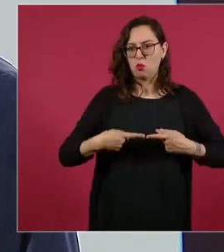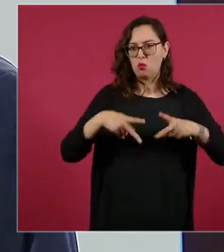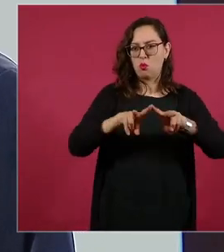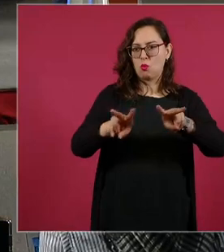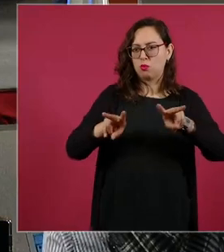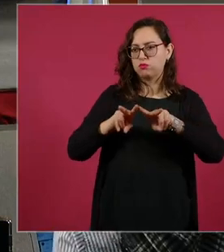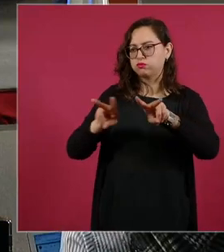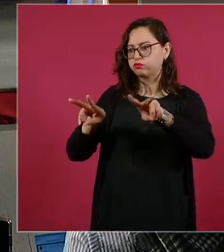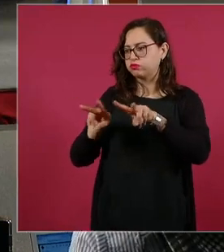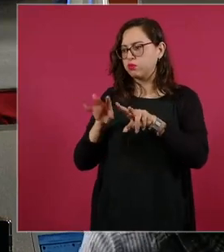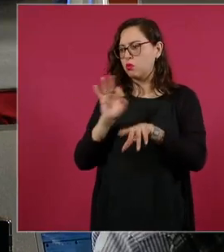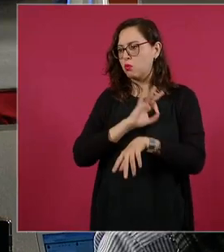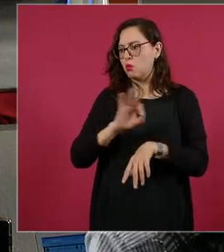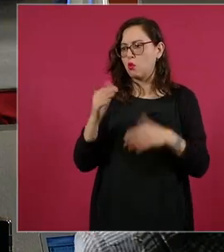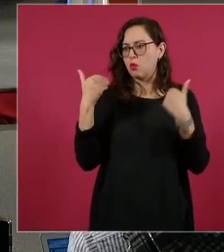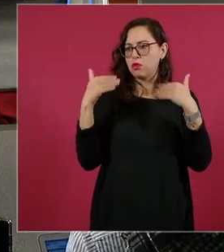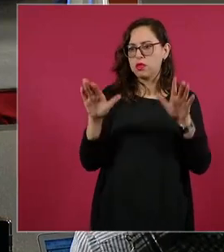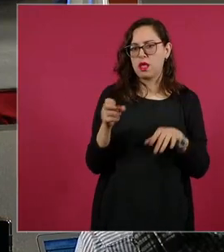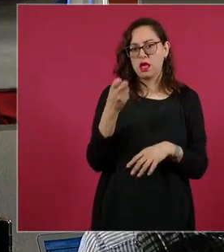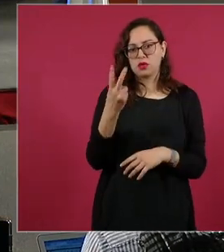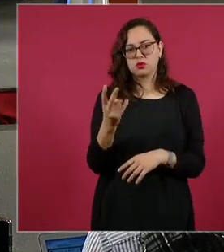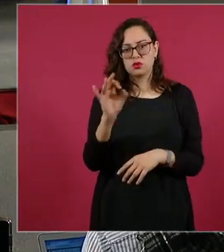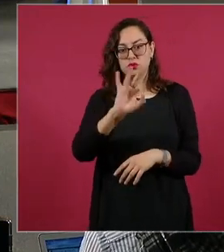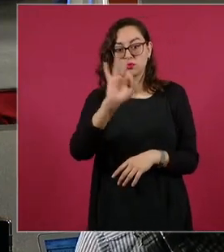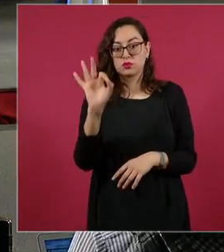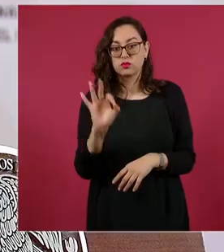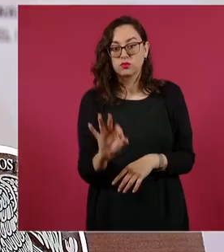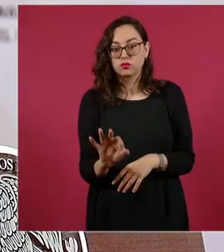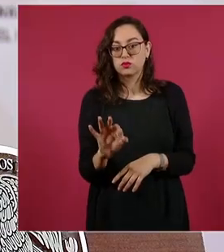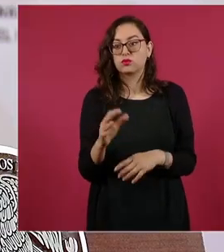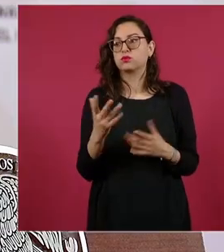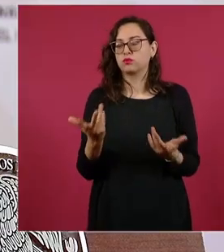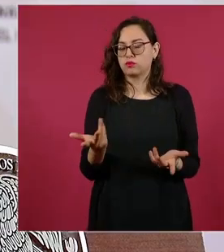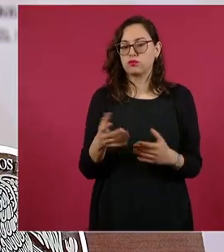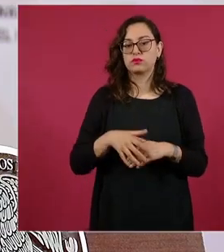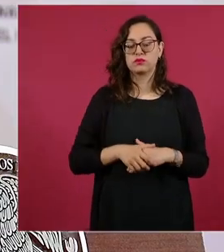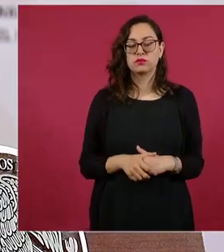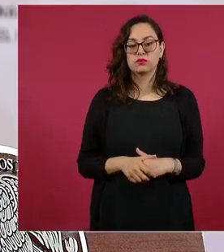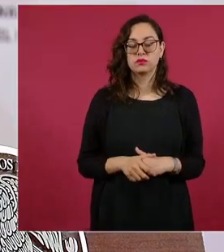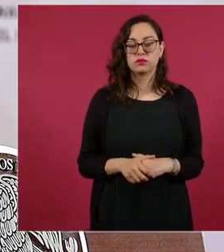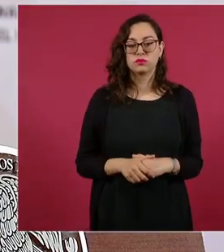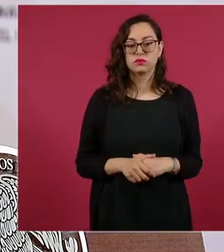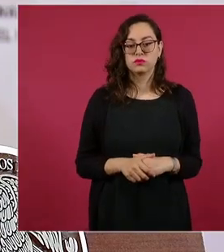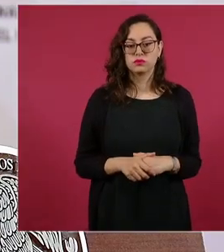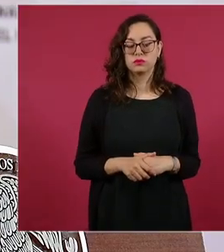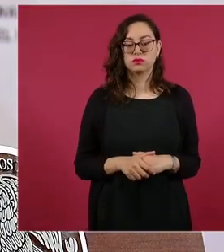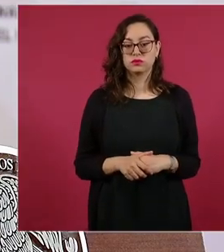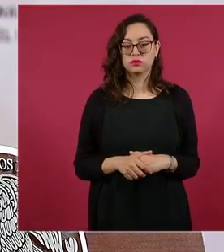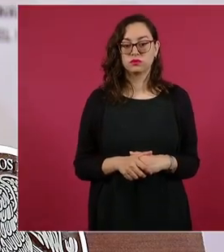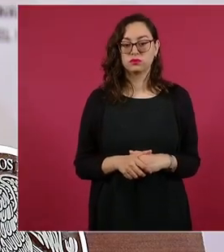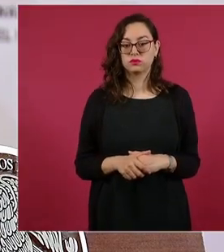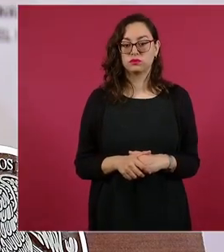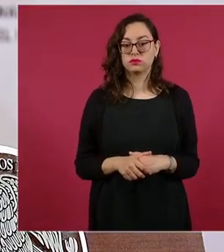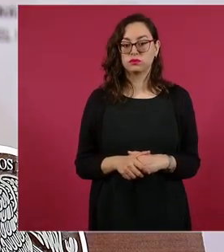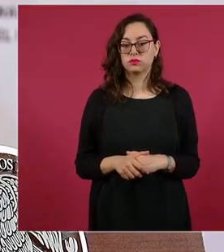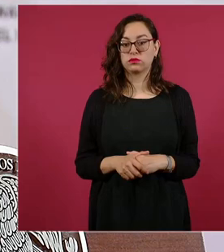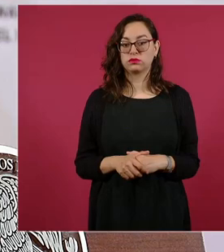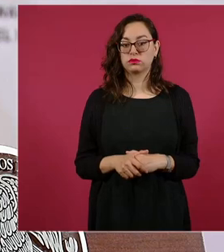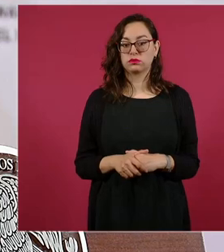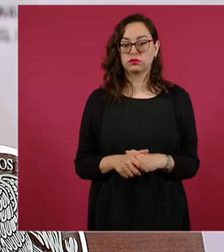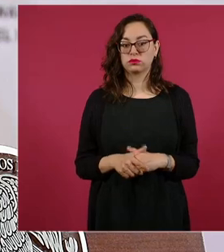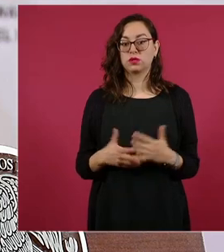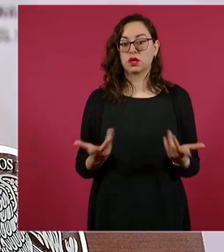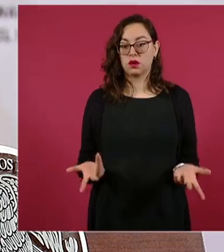lo mejor hasta un 2 por ciento. Entonces, estamos también trabajando en esto. Para nuestros acreditados, una mayor